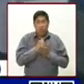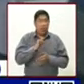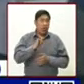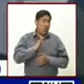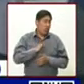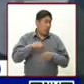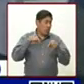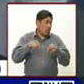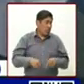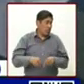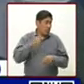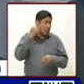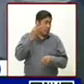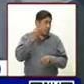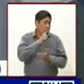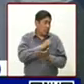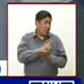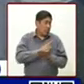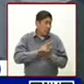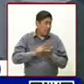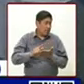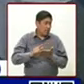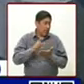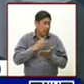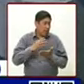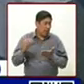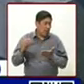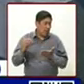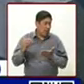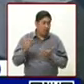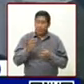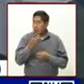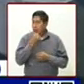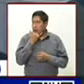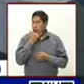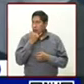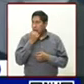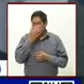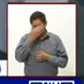Estoy aquí ya 2 semanas y el hecho fue el